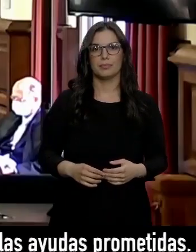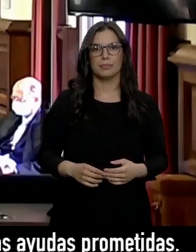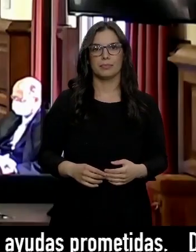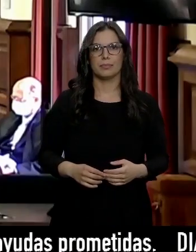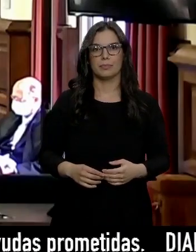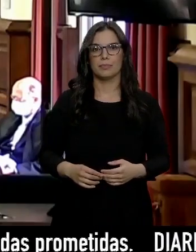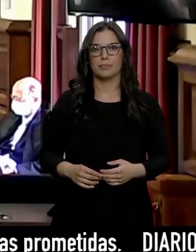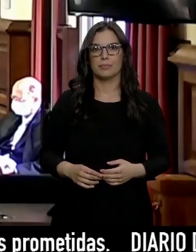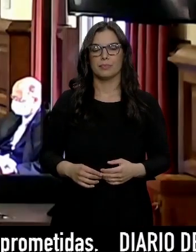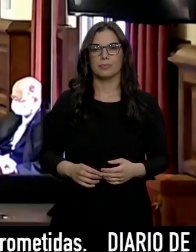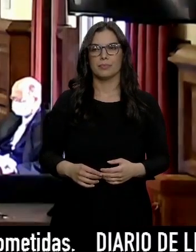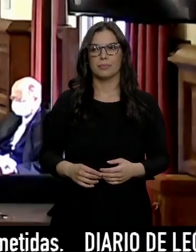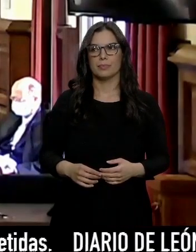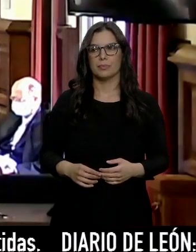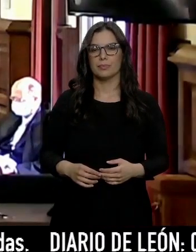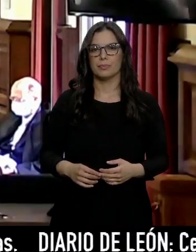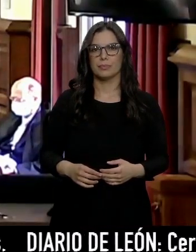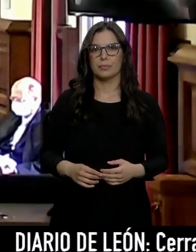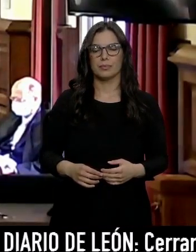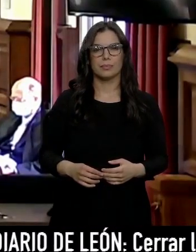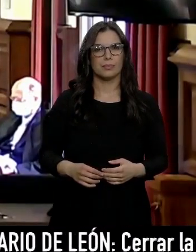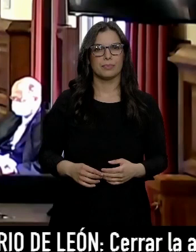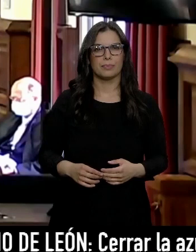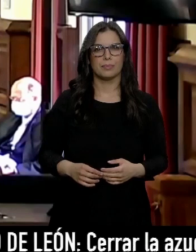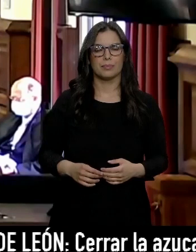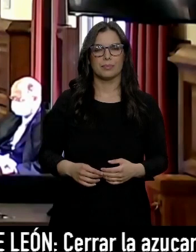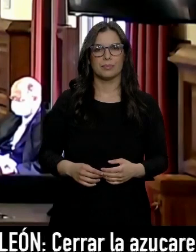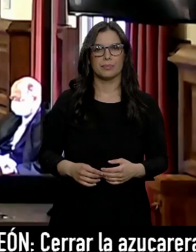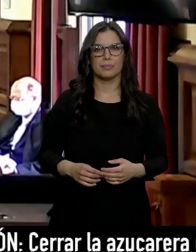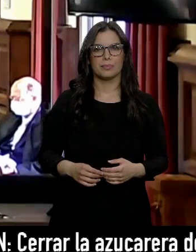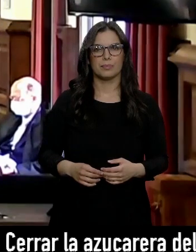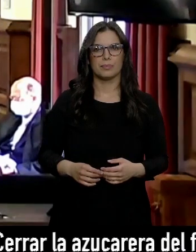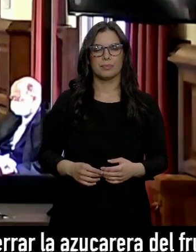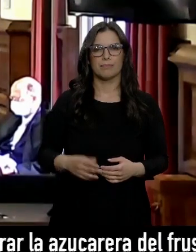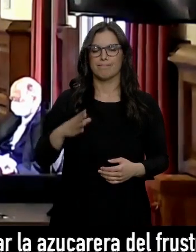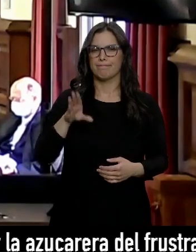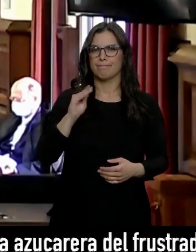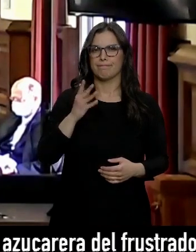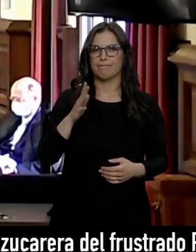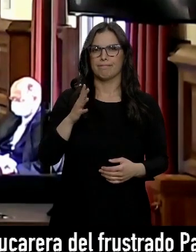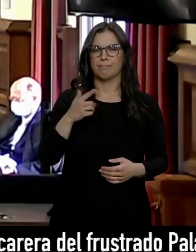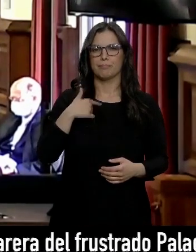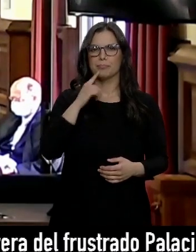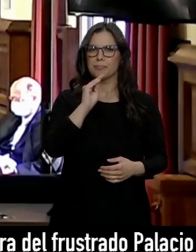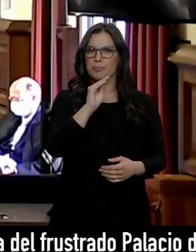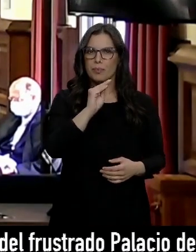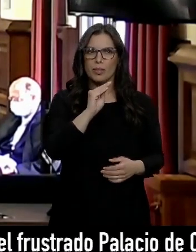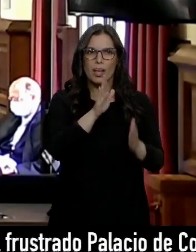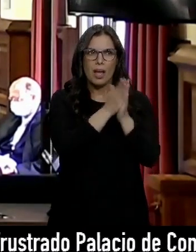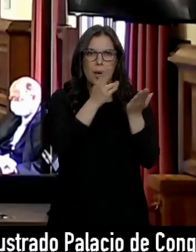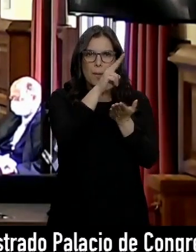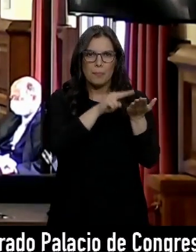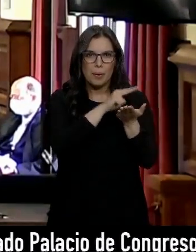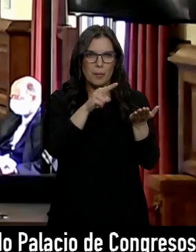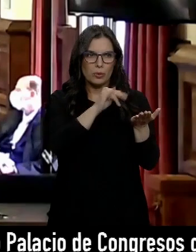La Bibbia è già messa sulla macchina, non devo lasciarla. La Bibbia è... Que tenía la Biblia y no quería dejar